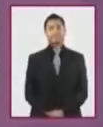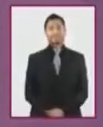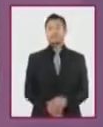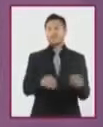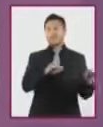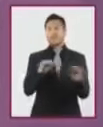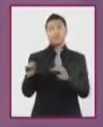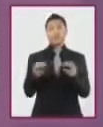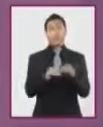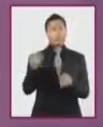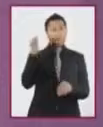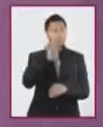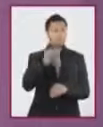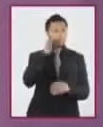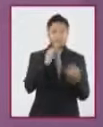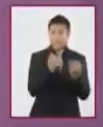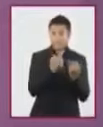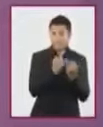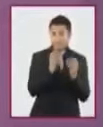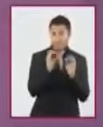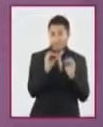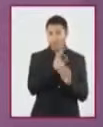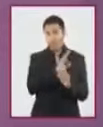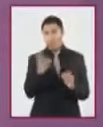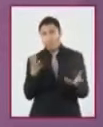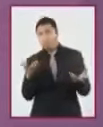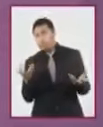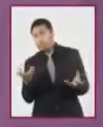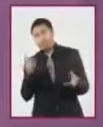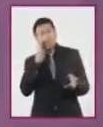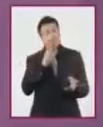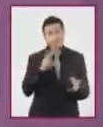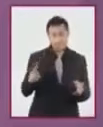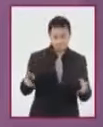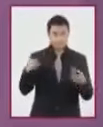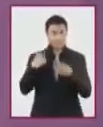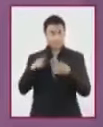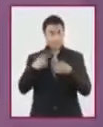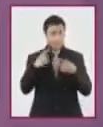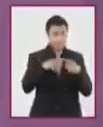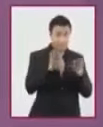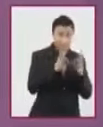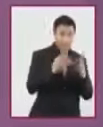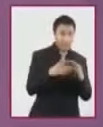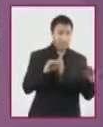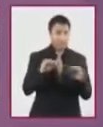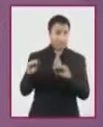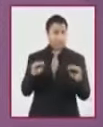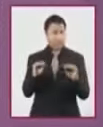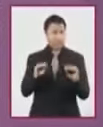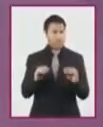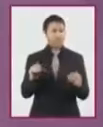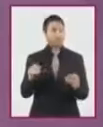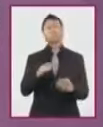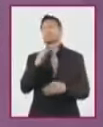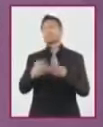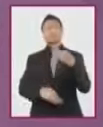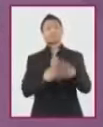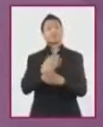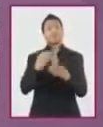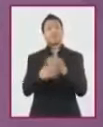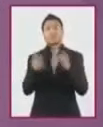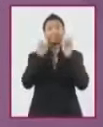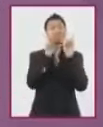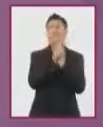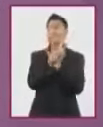¿El movimiento es siempre igual o podemos decir que hay diferentes tipos de movimiento? Todo lo que nos rodea se